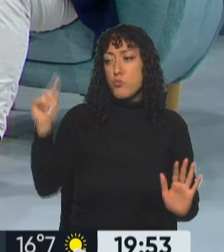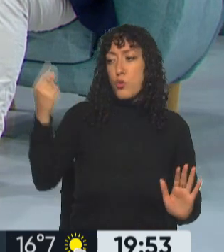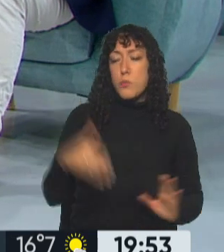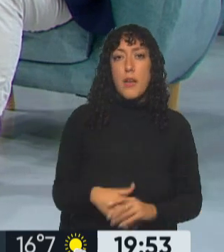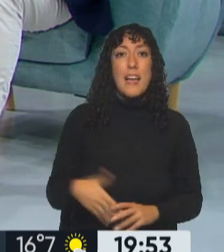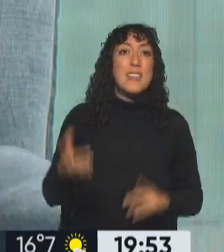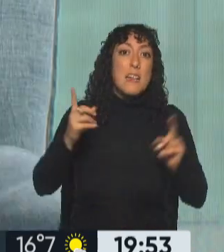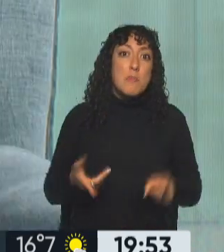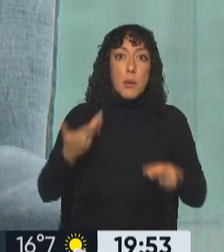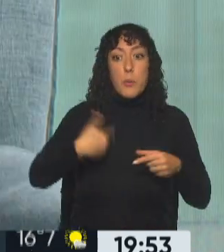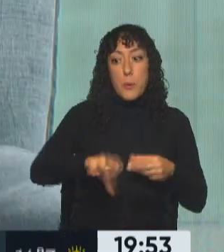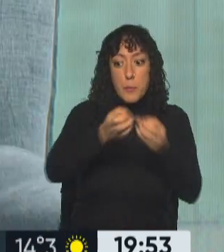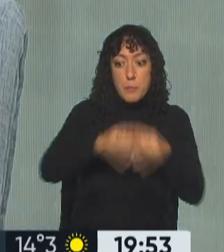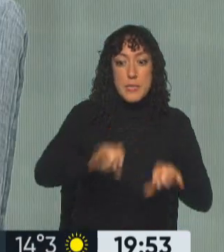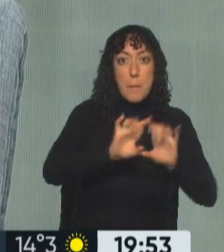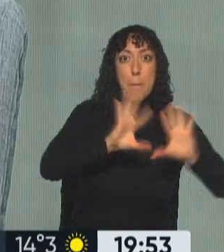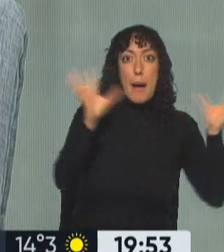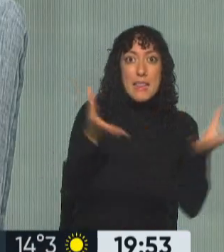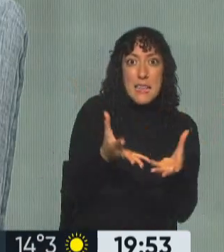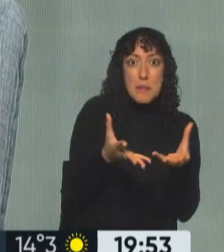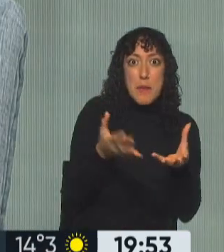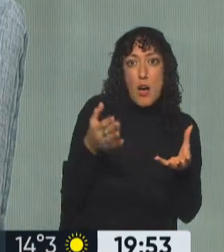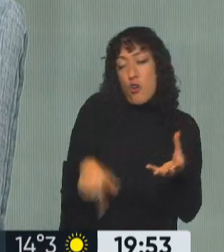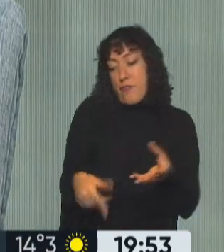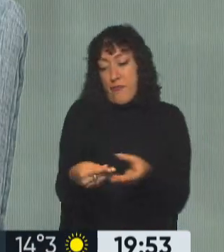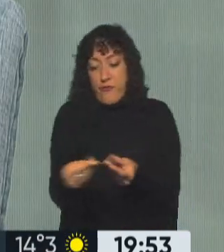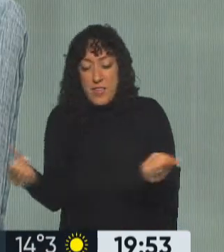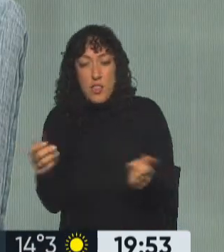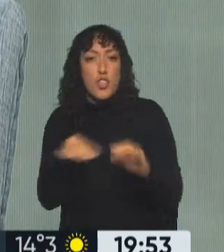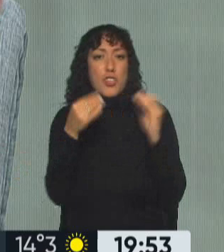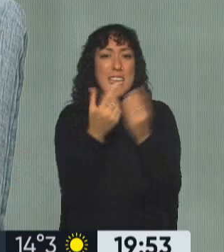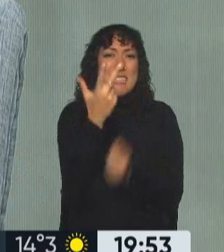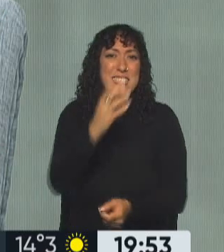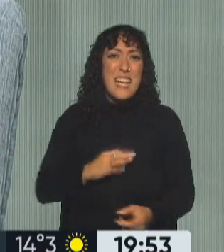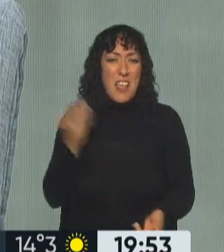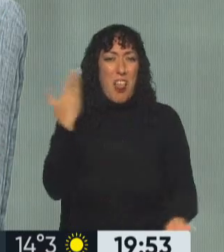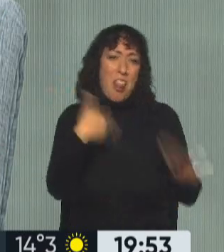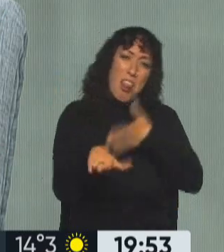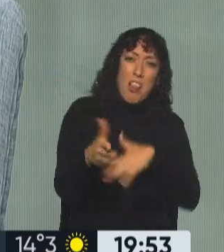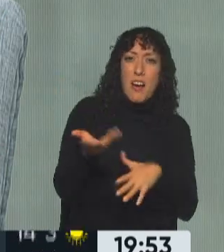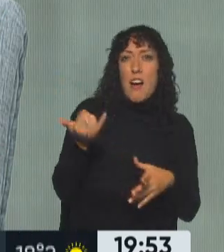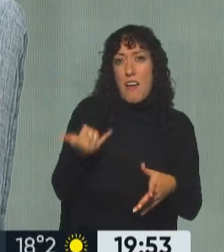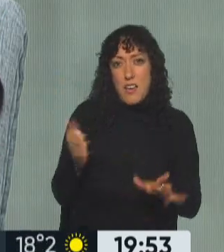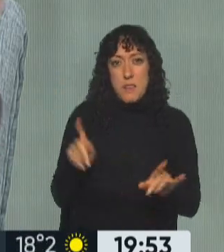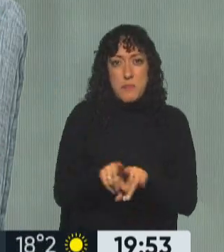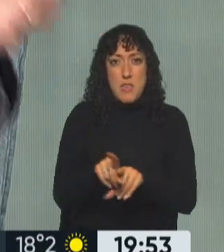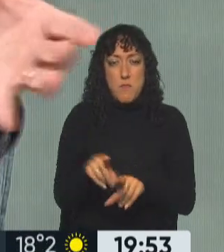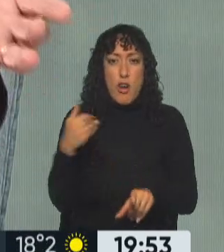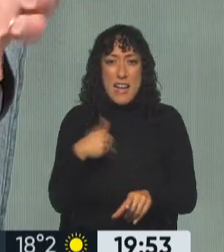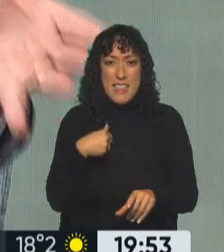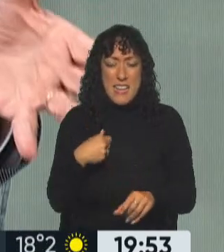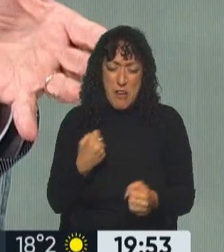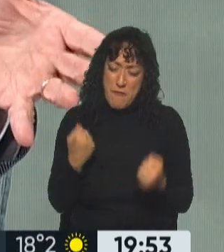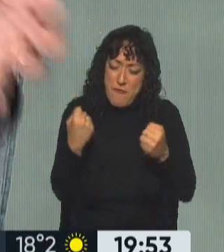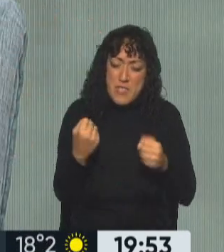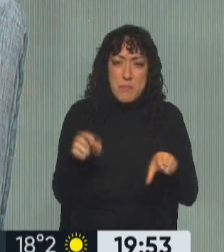terminó. Hoy terminó. 3 años de pandemia, vos tenías toda la excusa, incluso con la fuerza que Argentina tomó el cierre